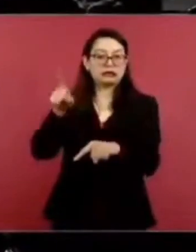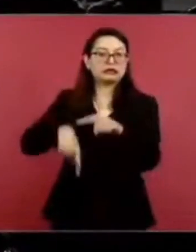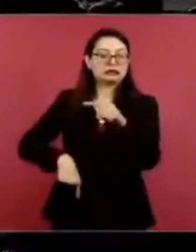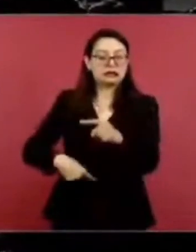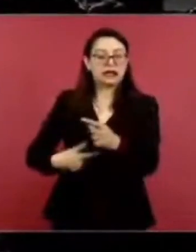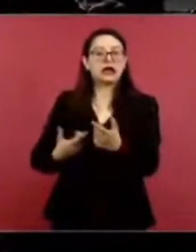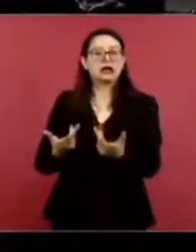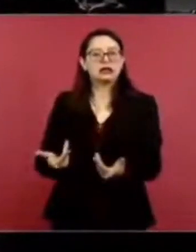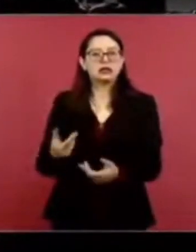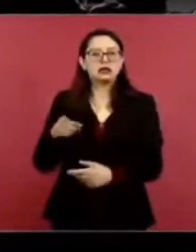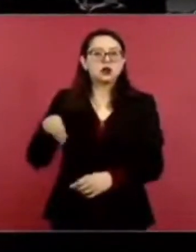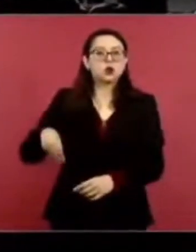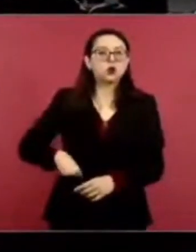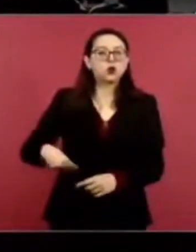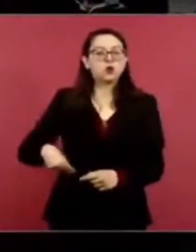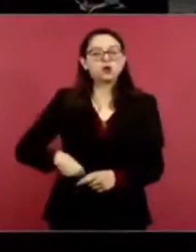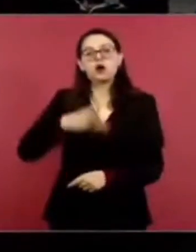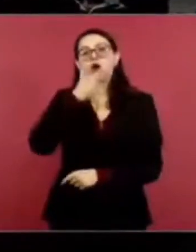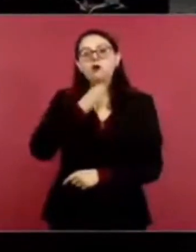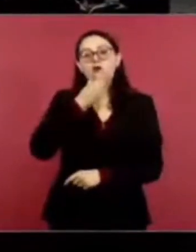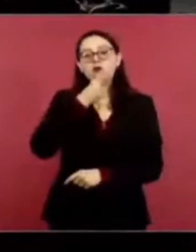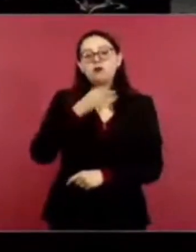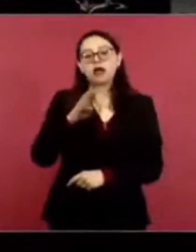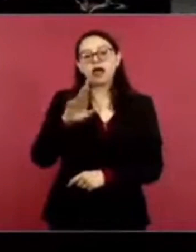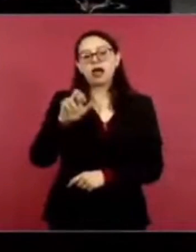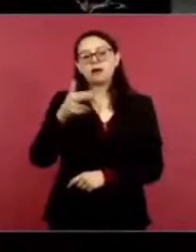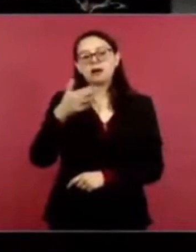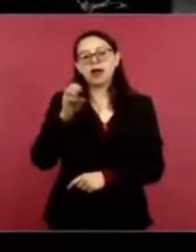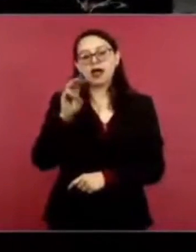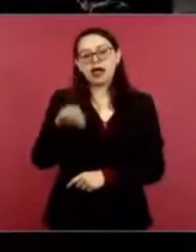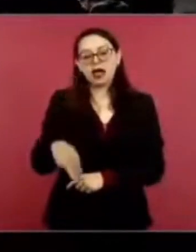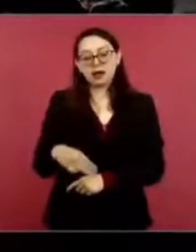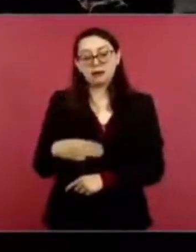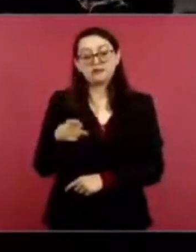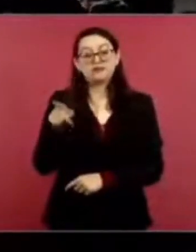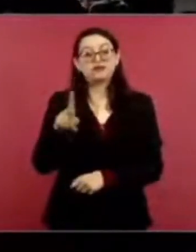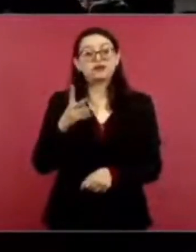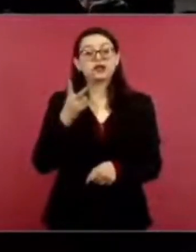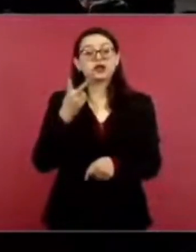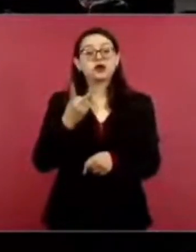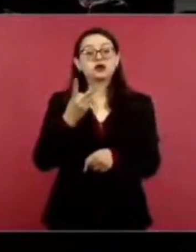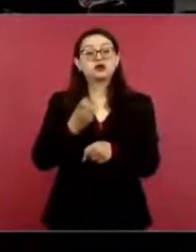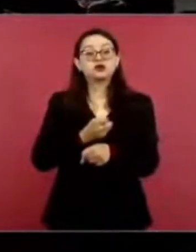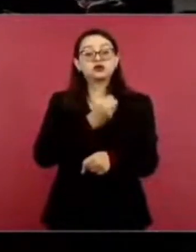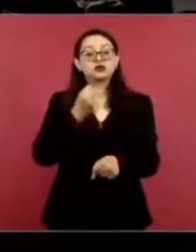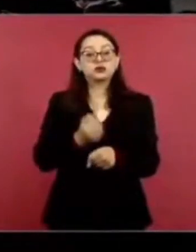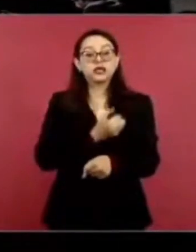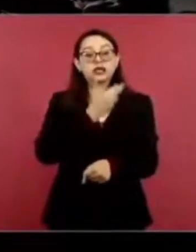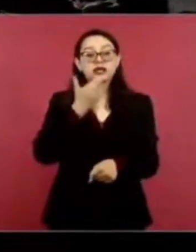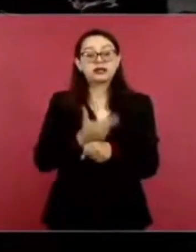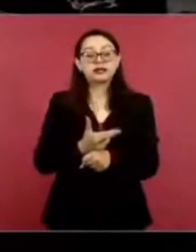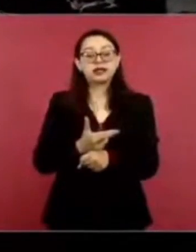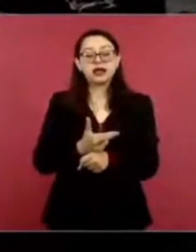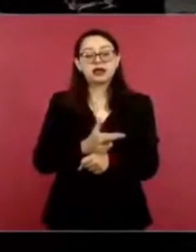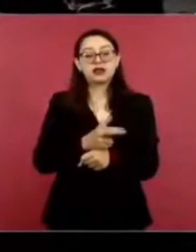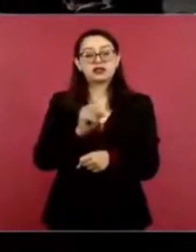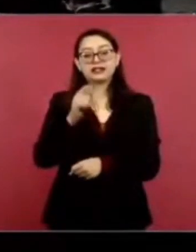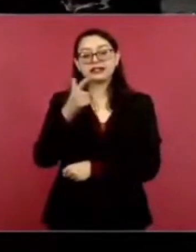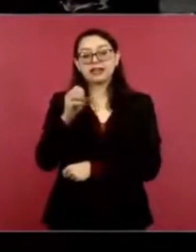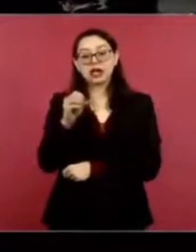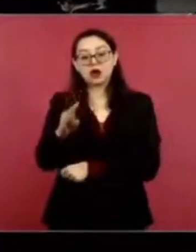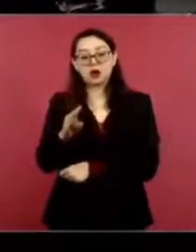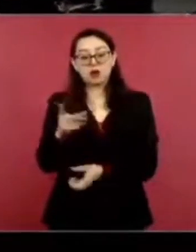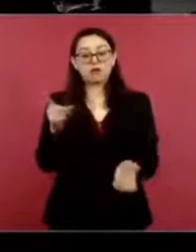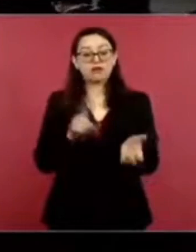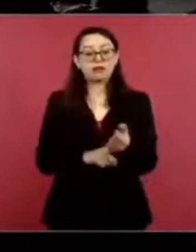parte de Abraham Cunio González Ulleda, quien fuera ex subsecretario de Gobernación con Felipe Calderón